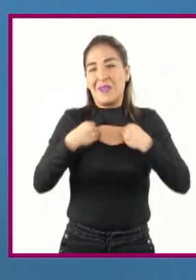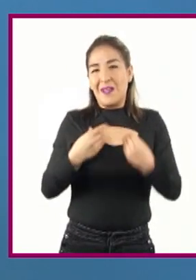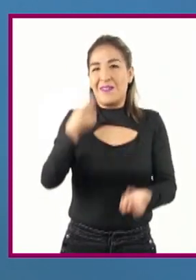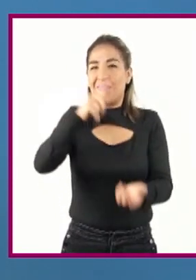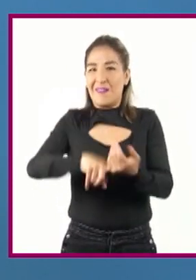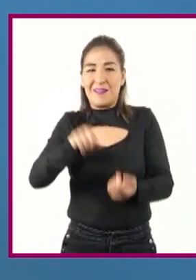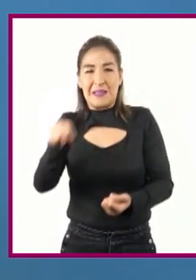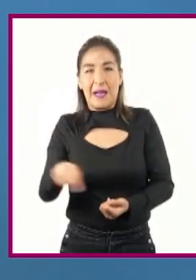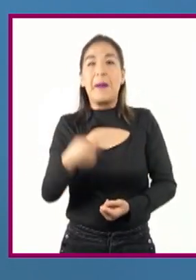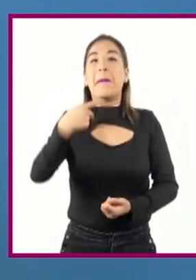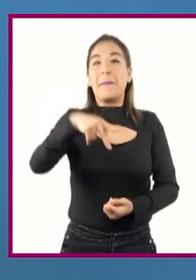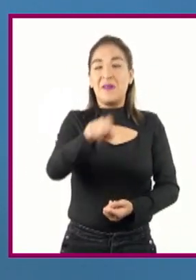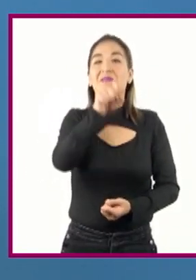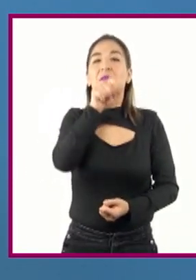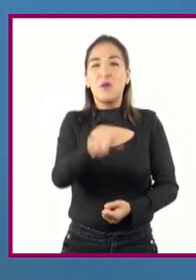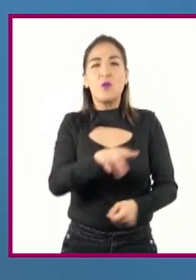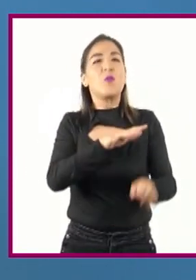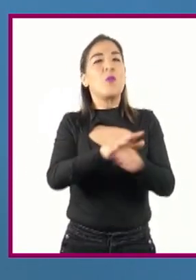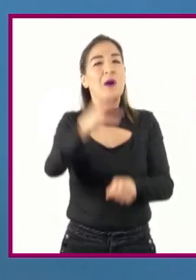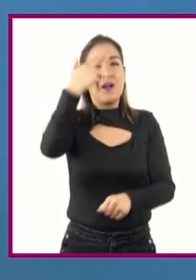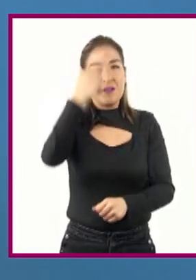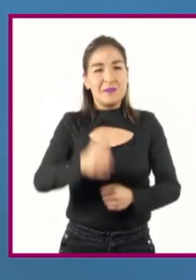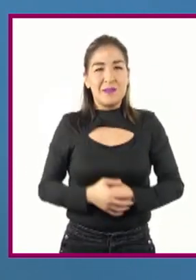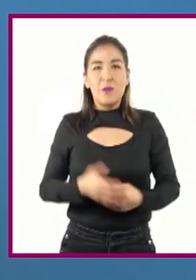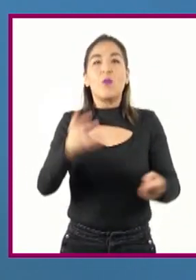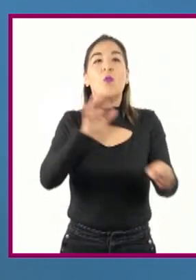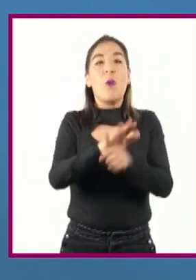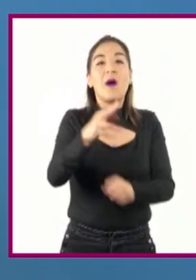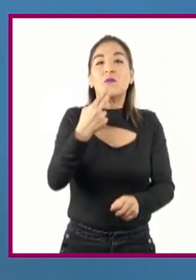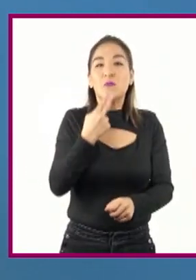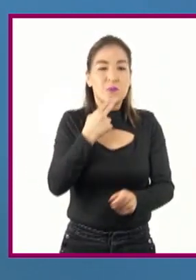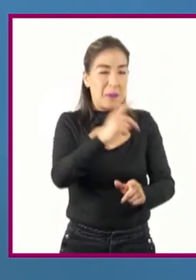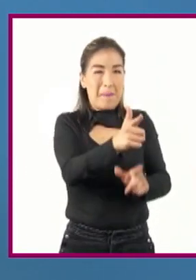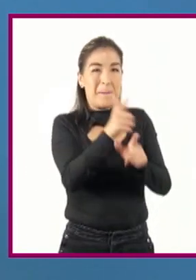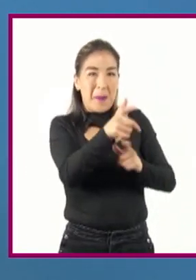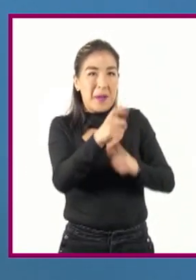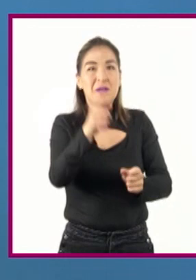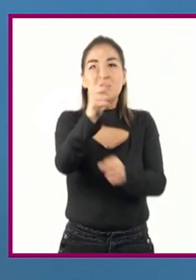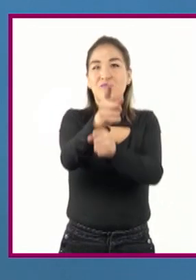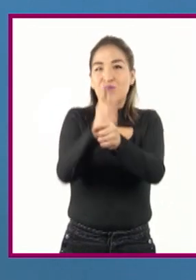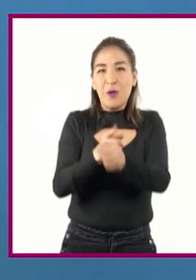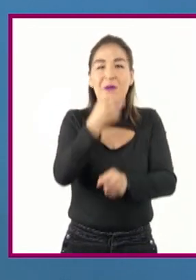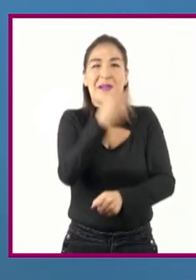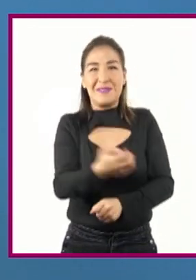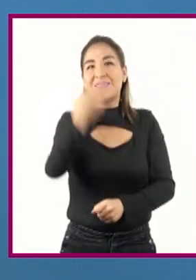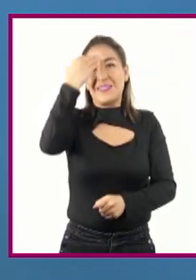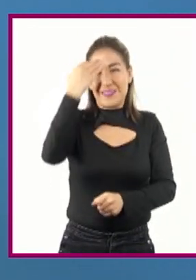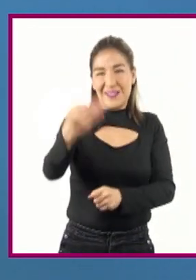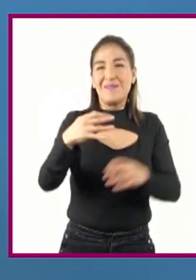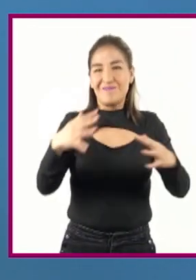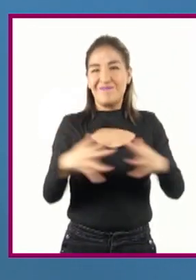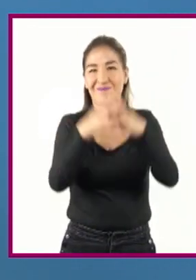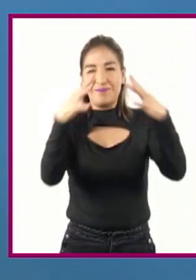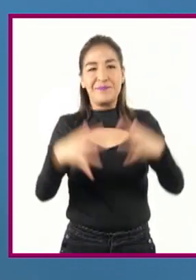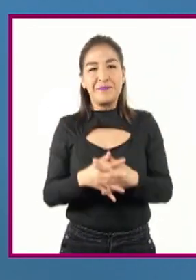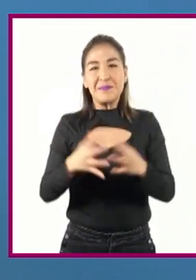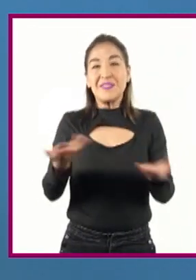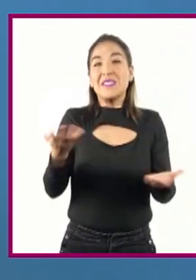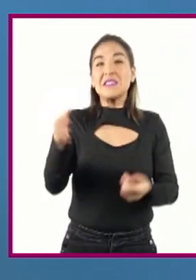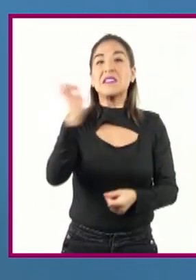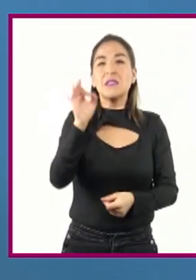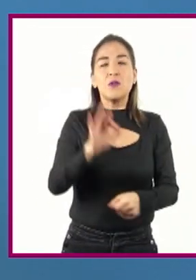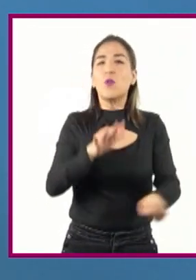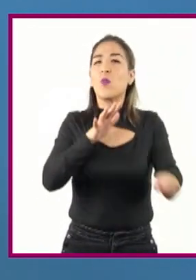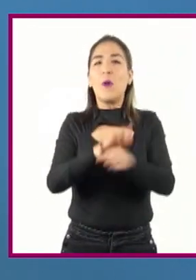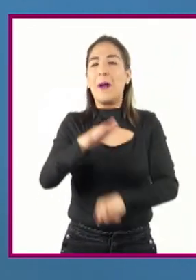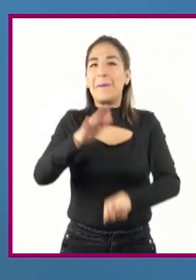pero también a causa del tipo de armas usadas en esta guerra. Probablemente las que